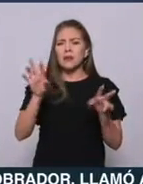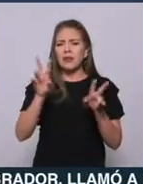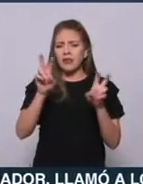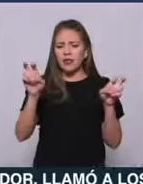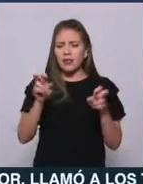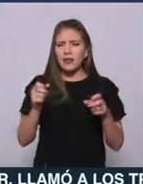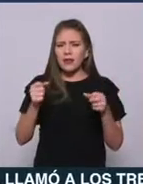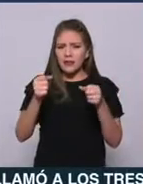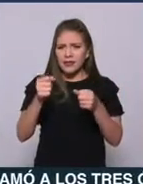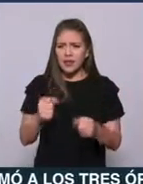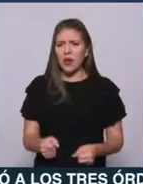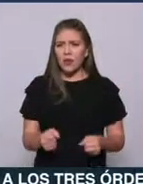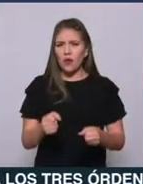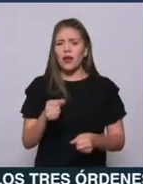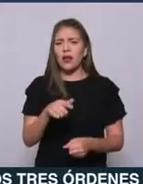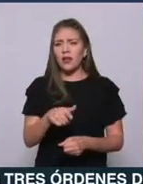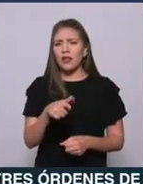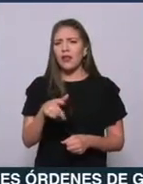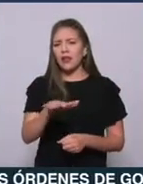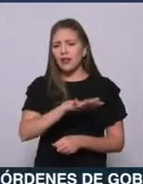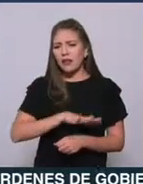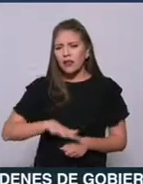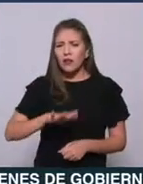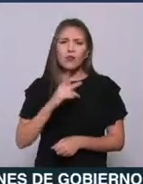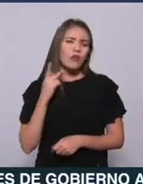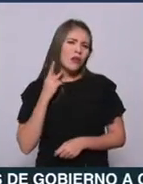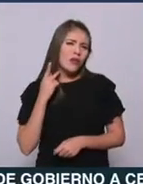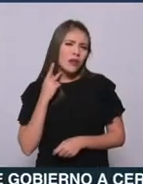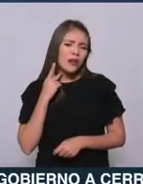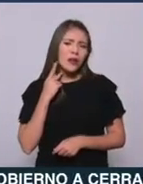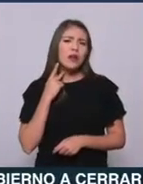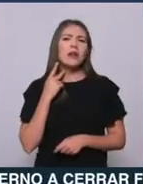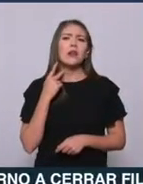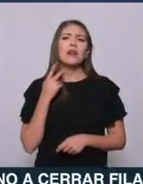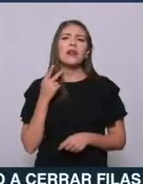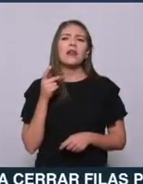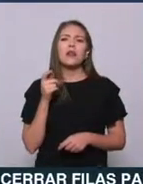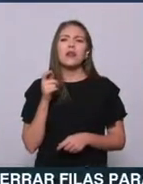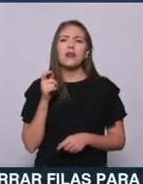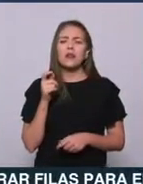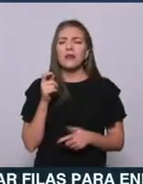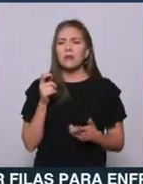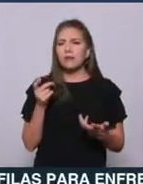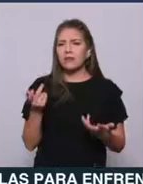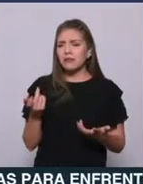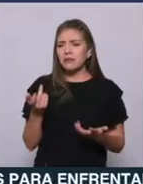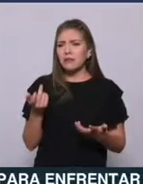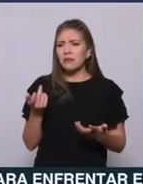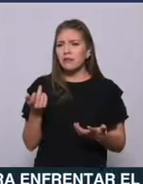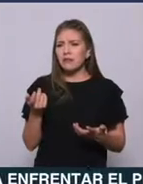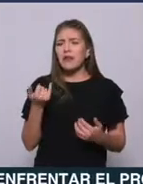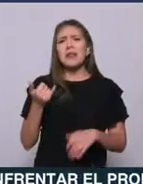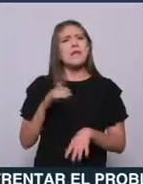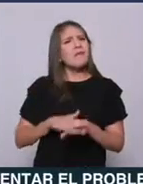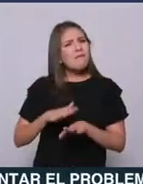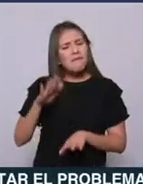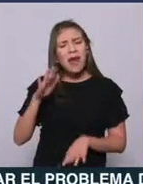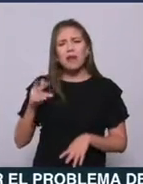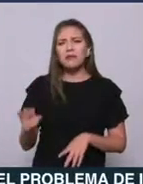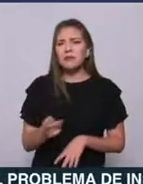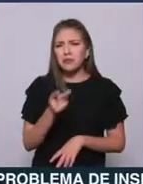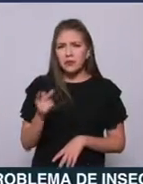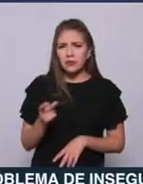geopolítica establecida desde lo que podemos considerar los sótanos del Pentágono? Y hay más preguntas.